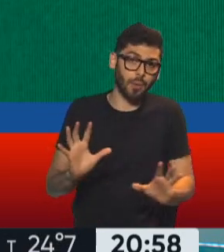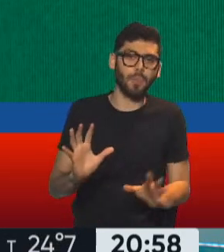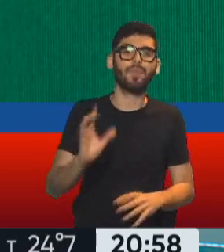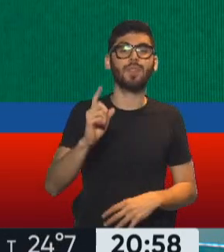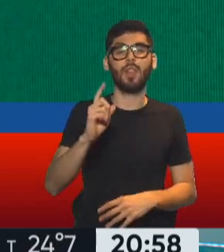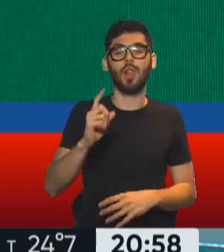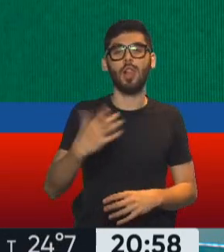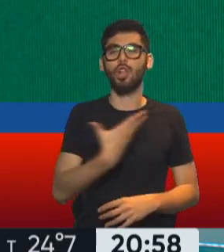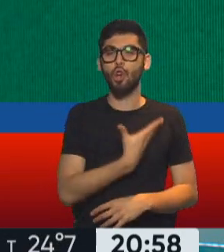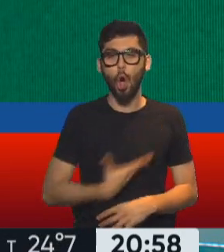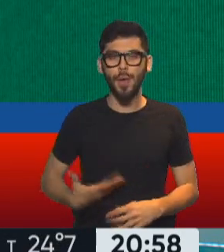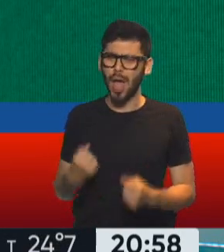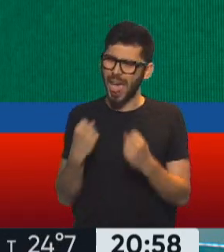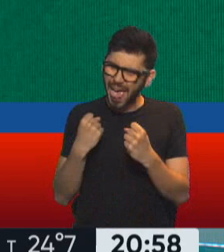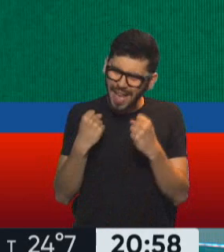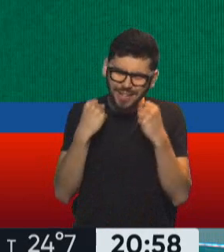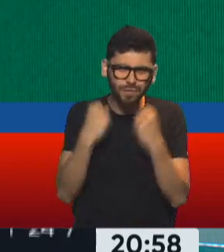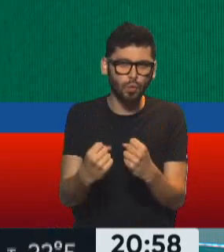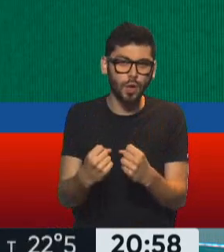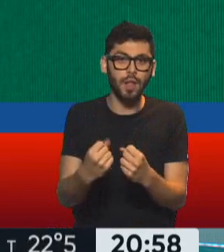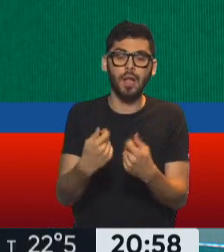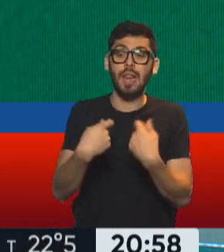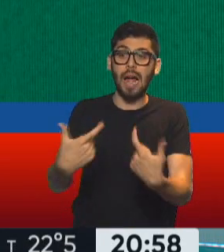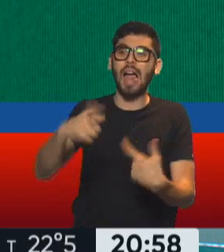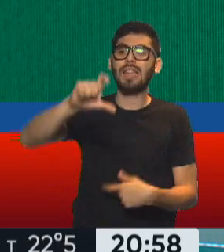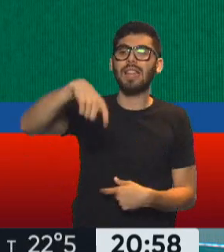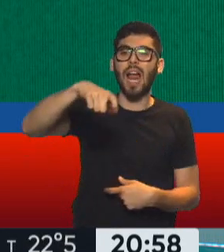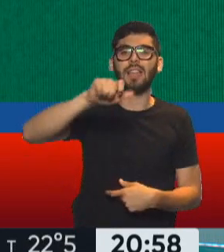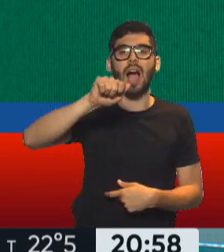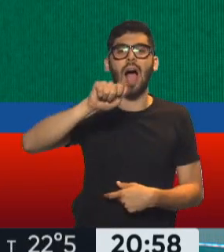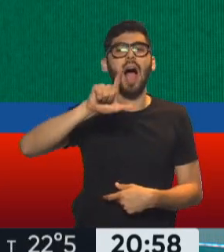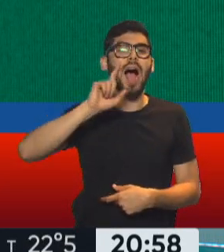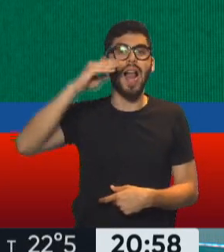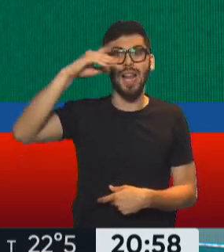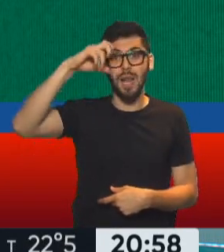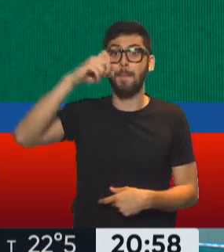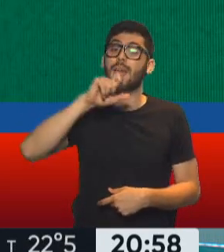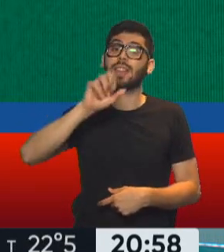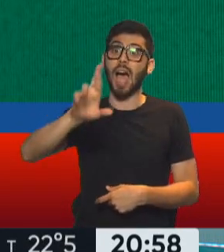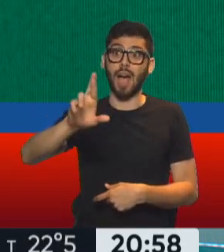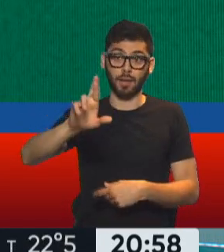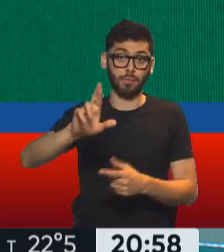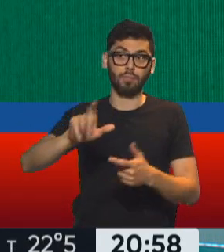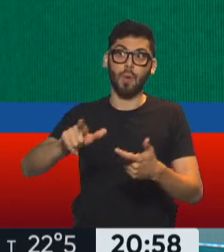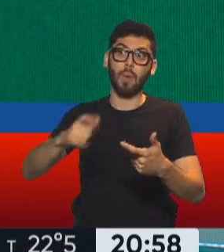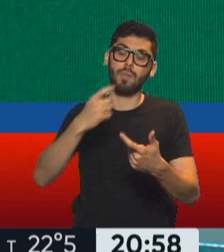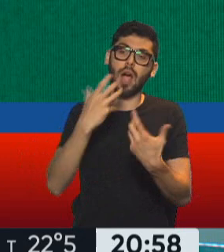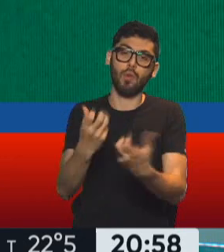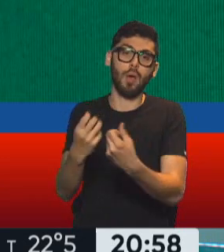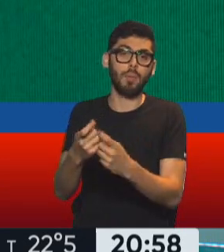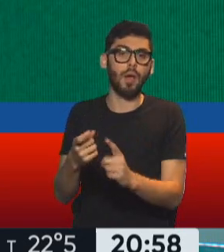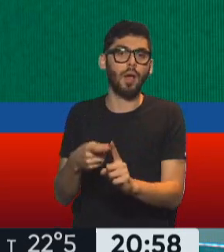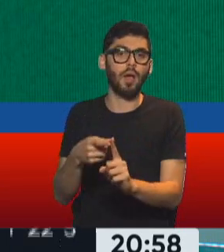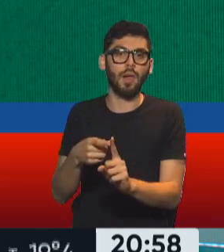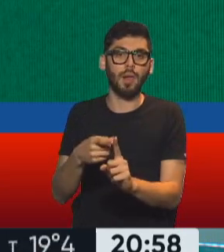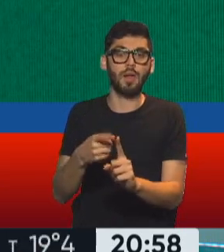gobierno hace su mayor esfuerzo y da la tarjeta alimentar, que deja fuera de la inseguridad alimentaria un montón de familias, ¿qué hacen la mamá? Y este es el dato